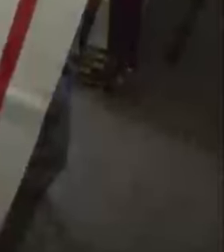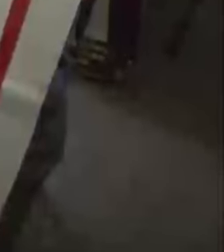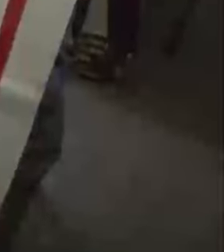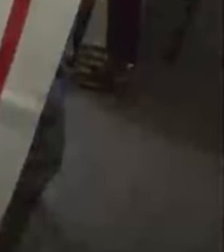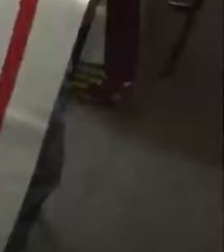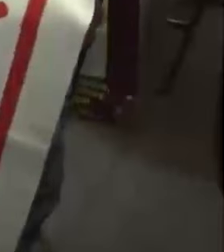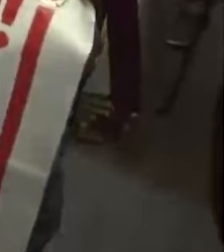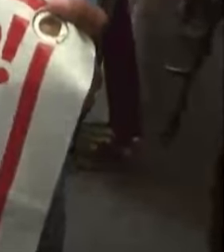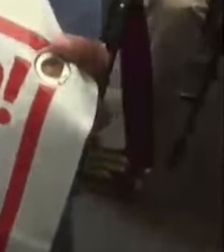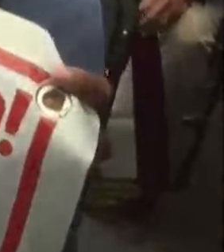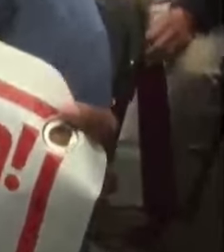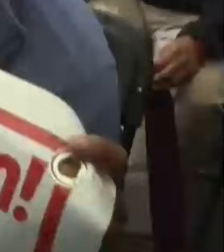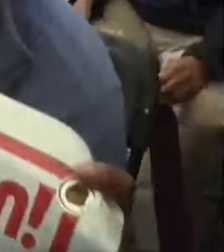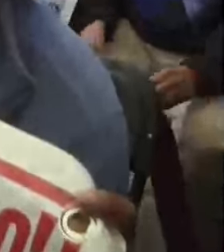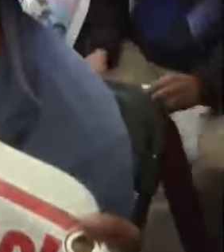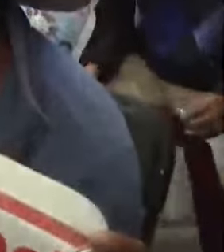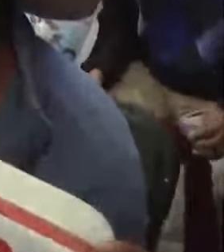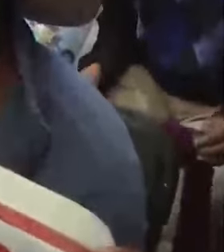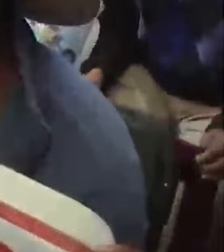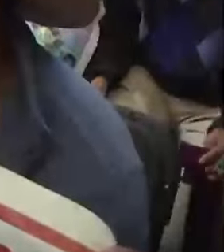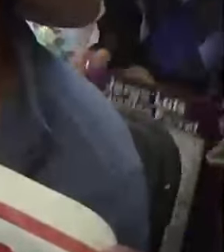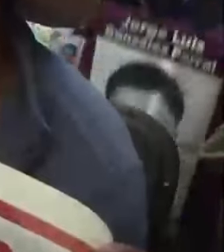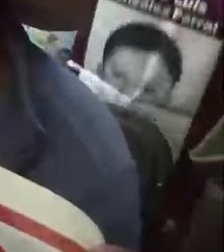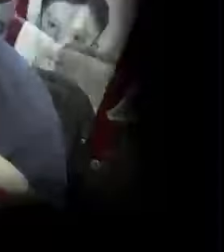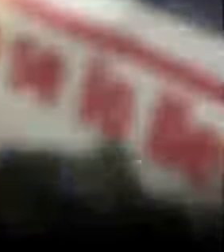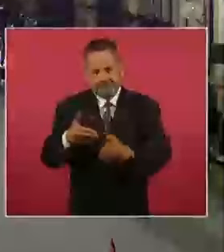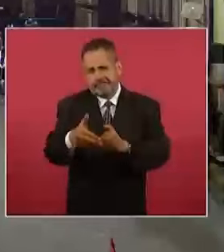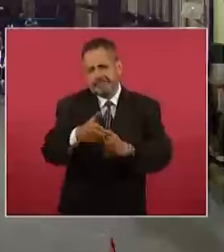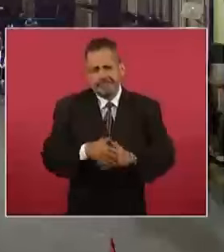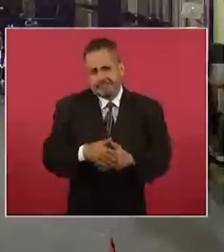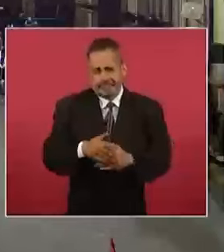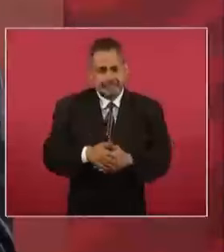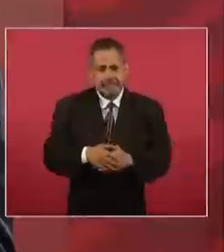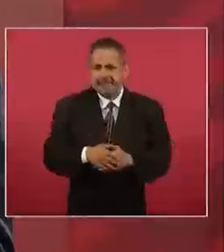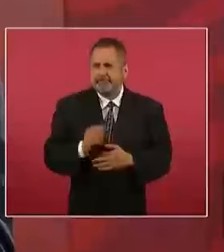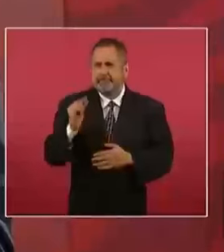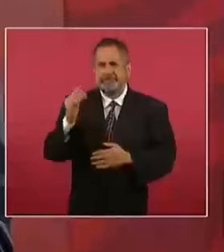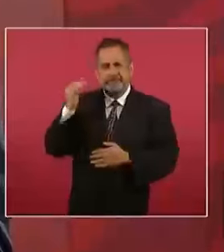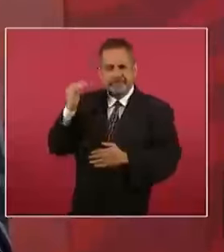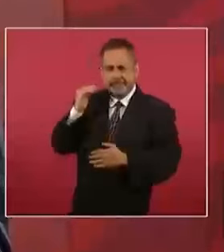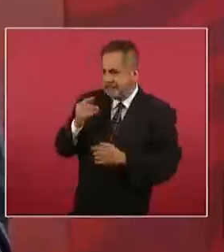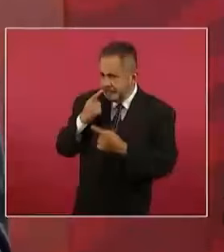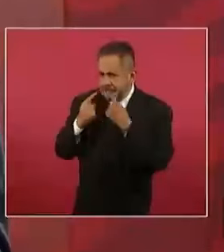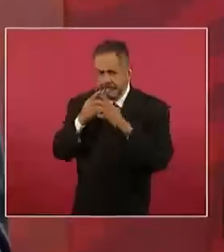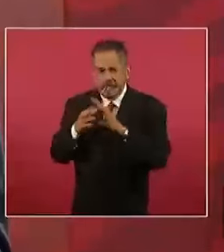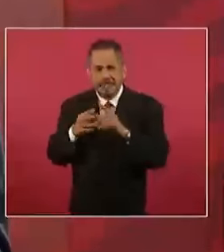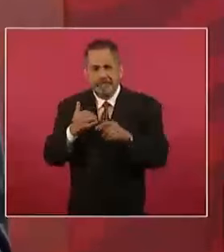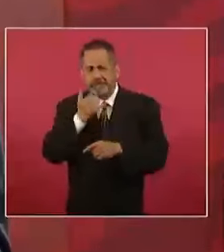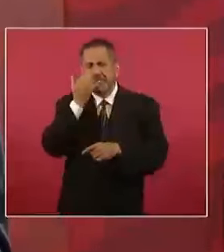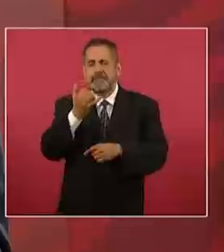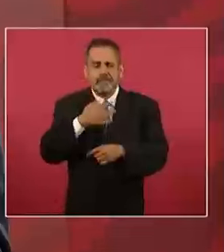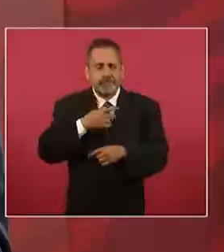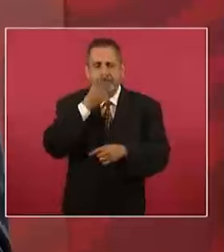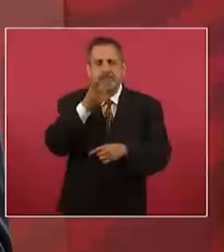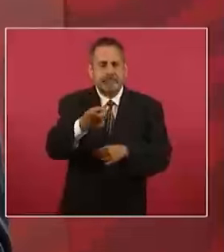el caso Ayotzinapa y descentralizar el gobierno. Hace unos días yo me equivoqué y dije